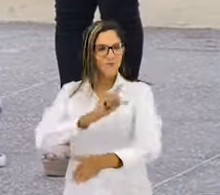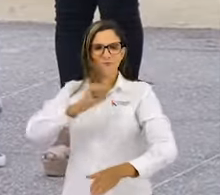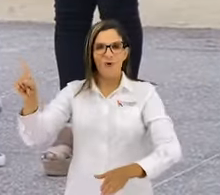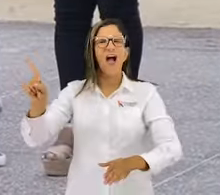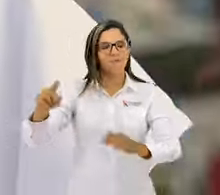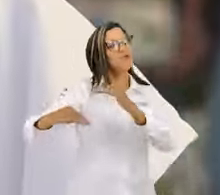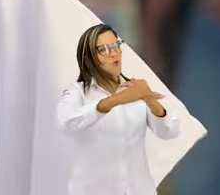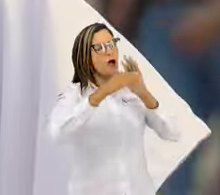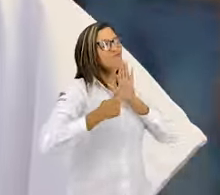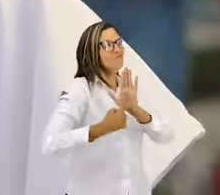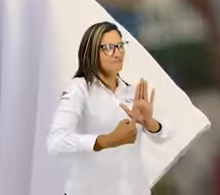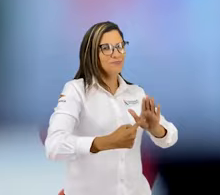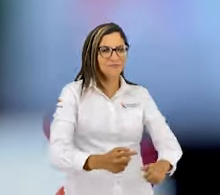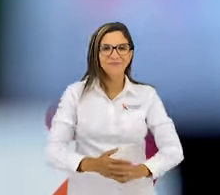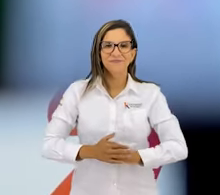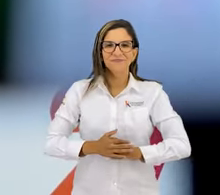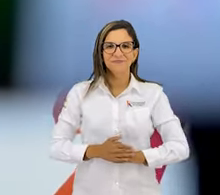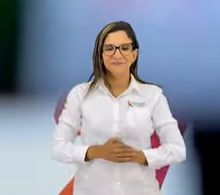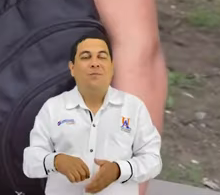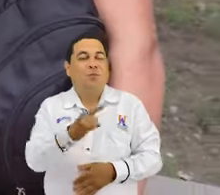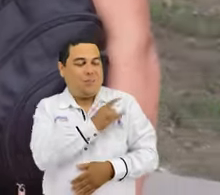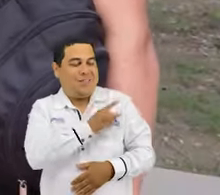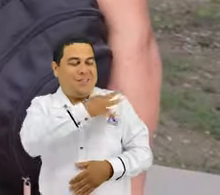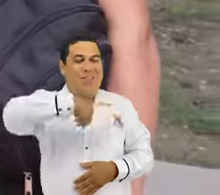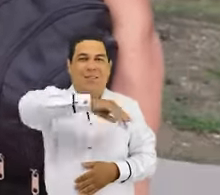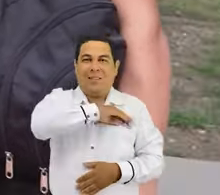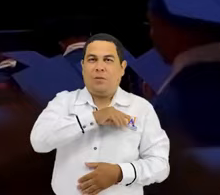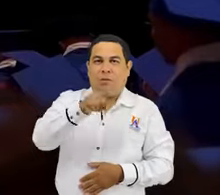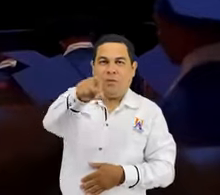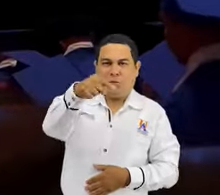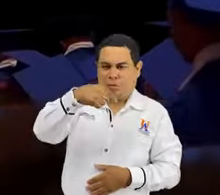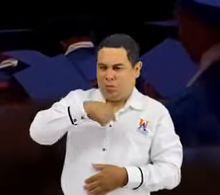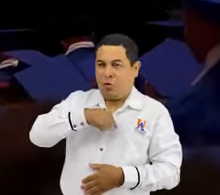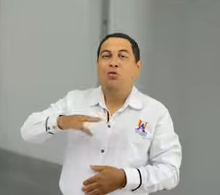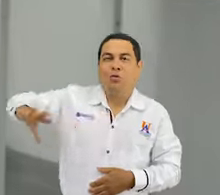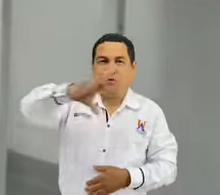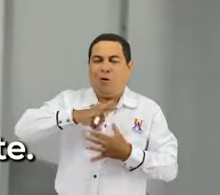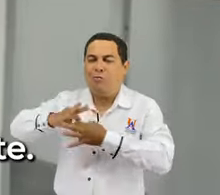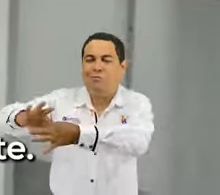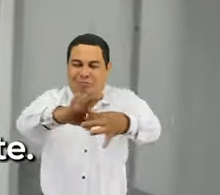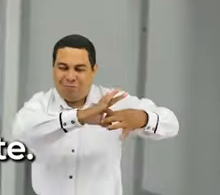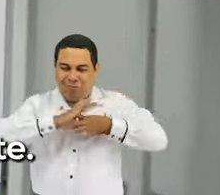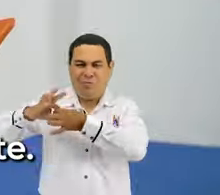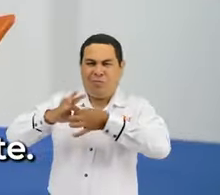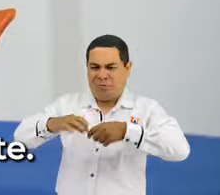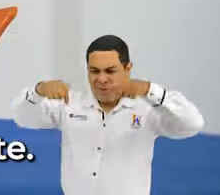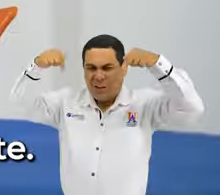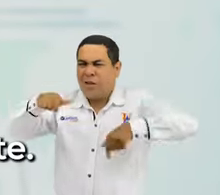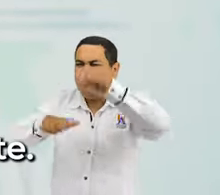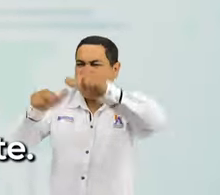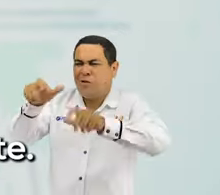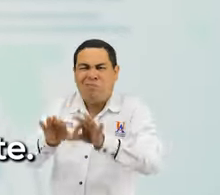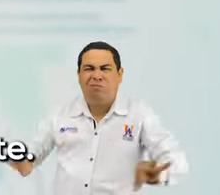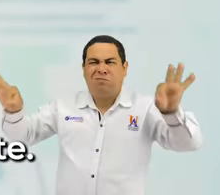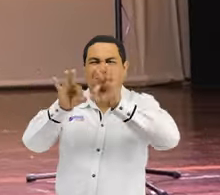de discriminación basadas en género y diversidad. La Universidad del Atlántico la construimos todos, en cualquier lugar del mundo, porque